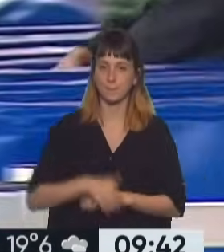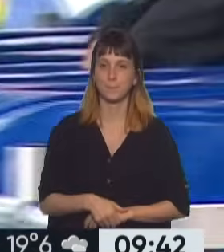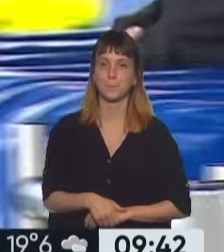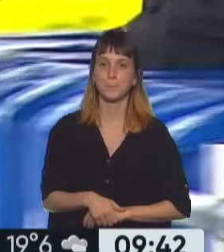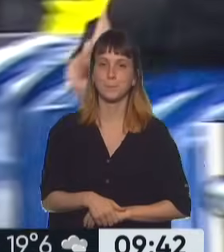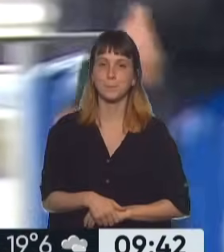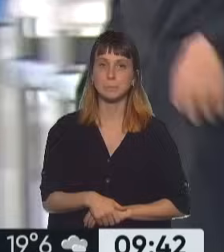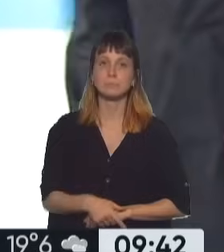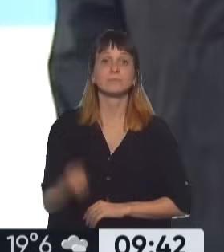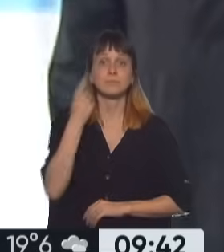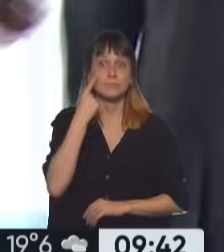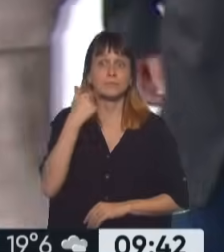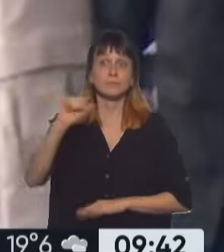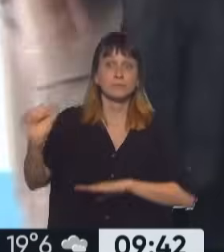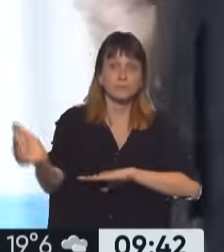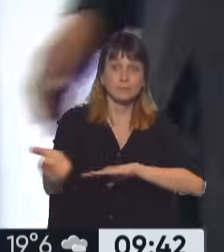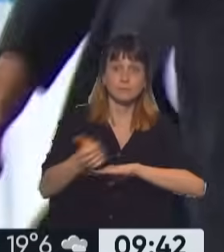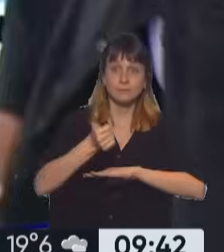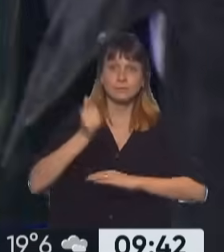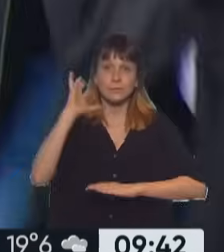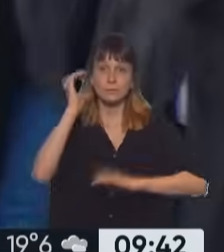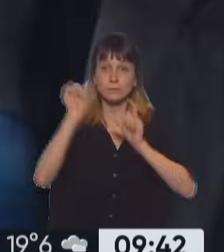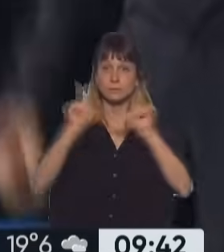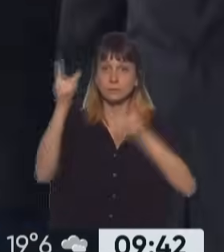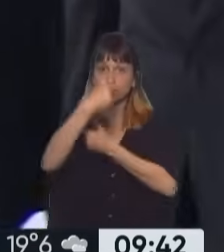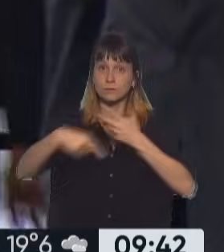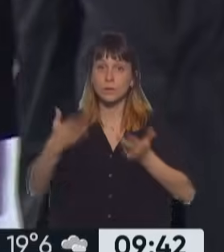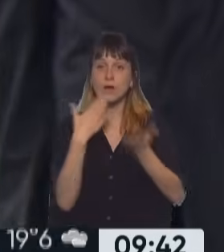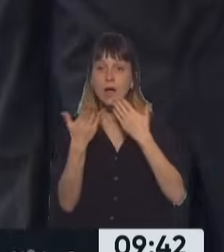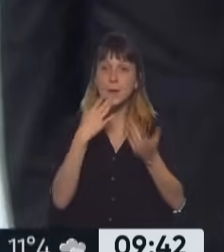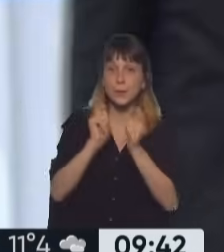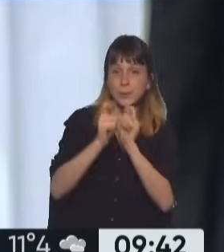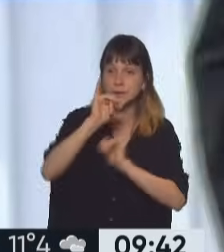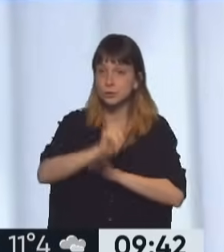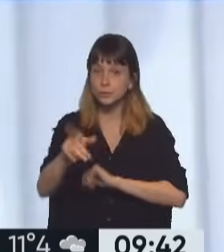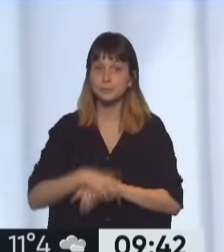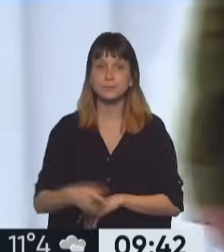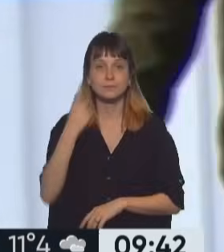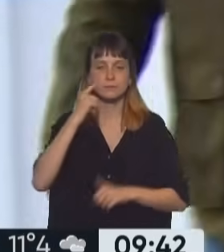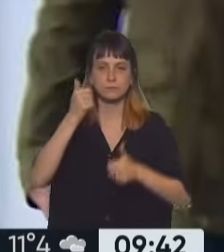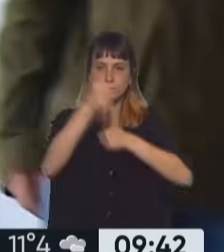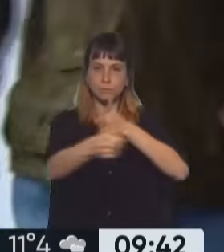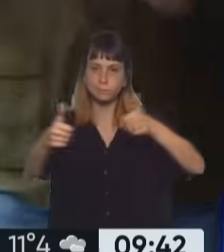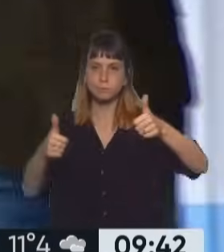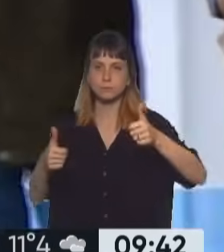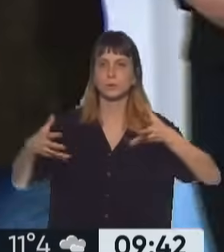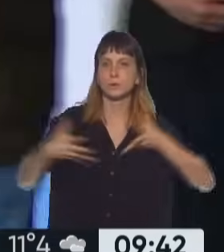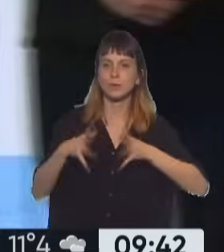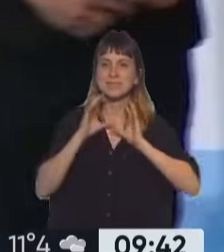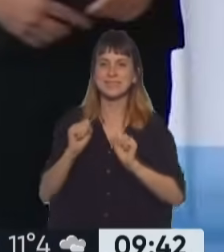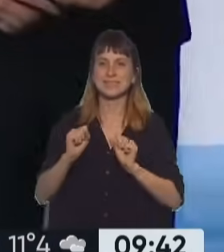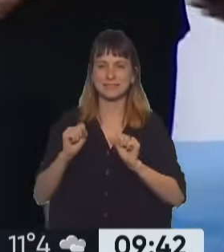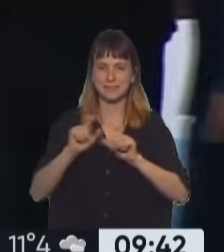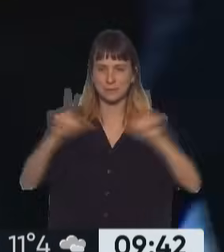Bueno, a ver si habla o no habla con los medios. Acompañado por personal de la Secretaría de Medios. Allí vemos a quienes